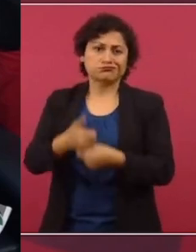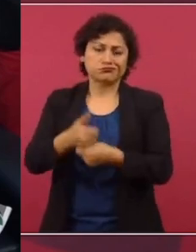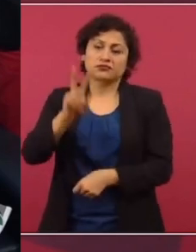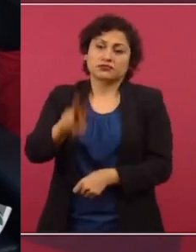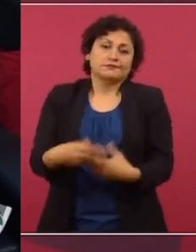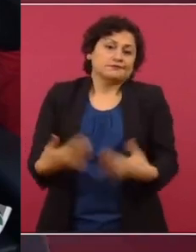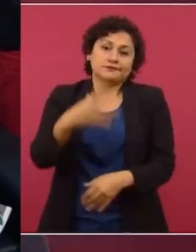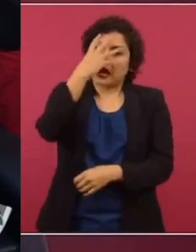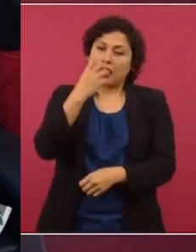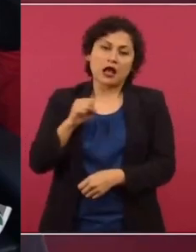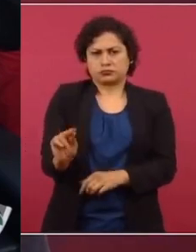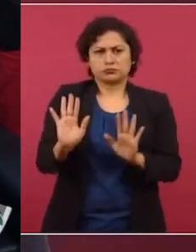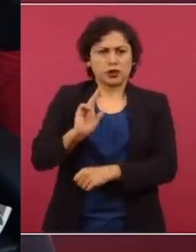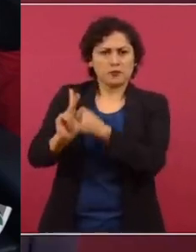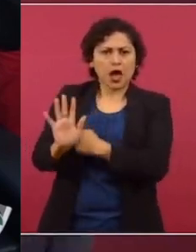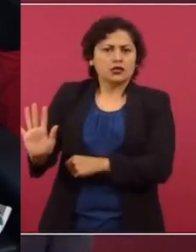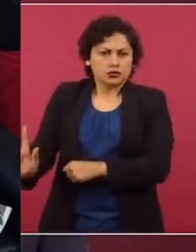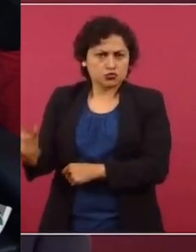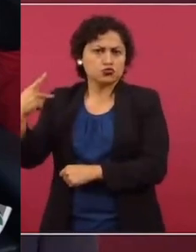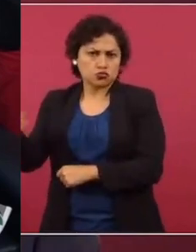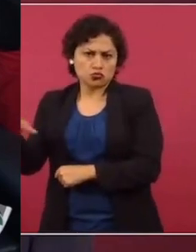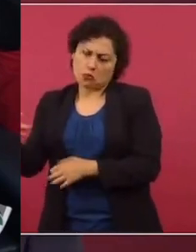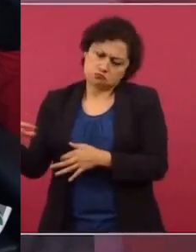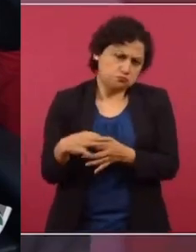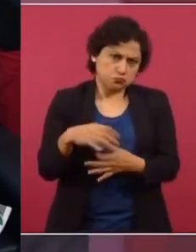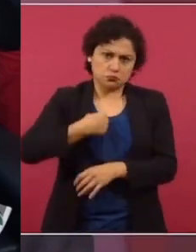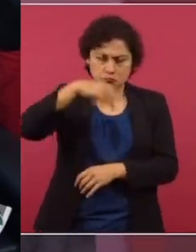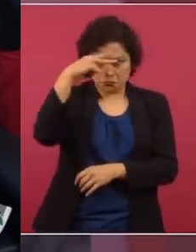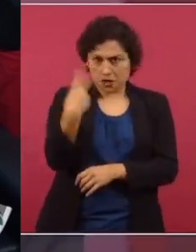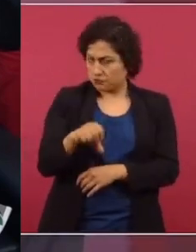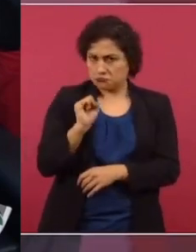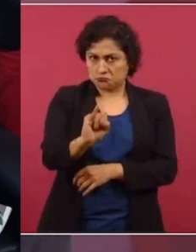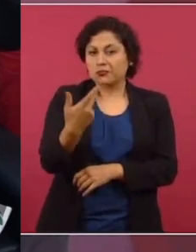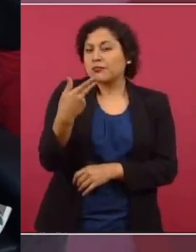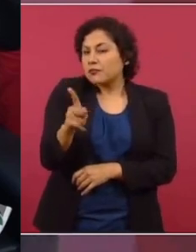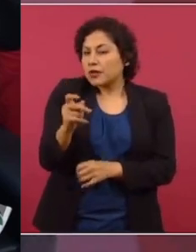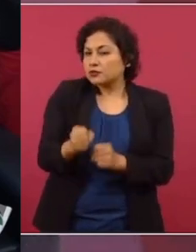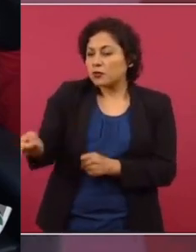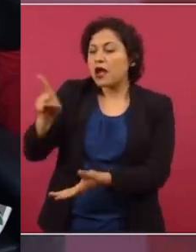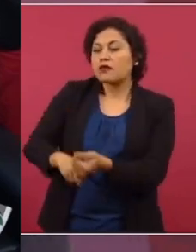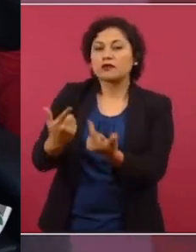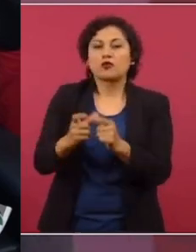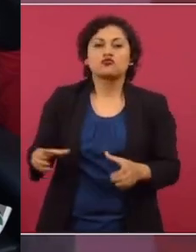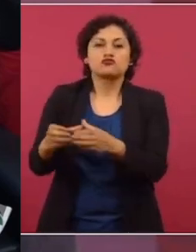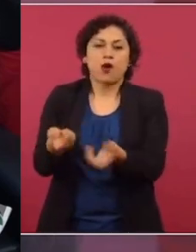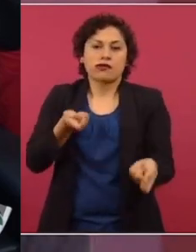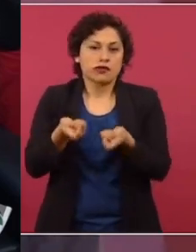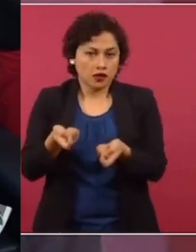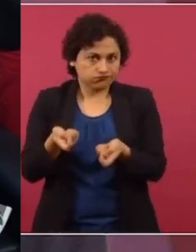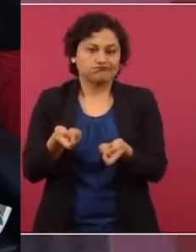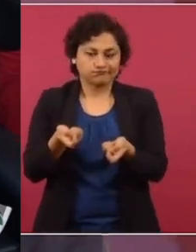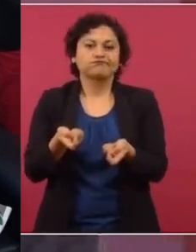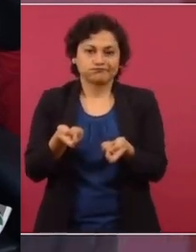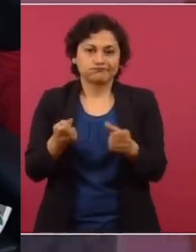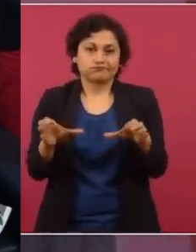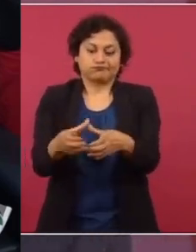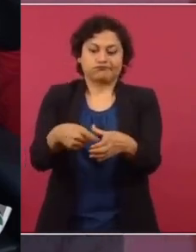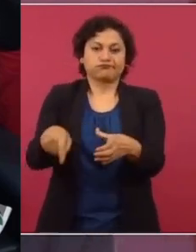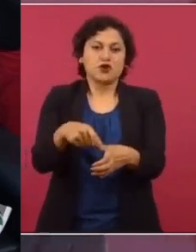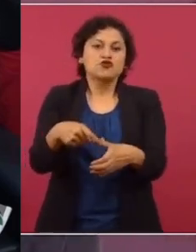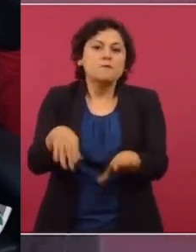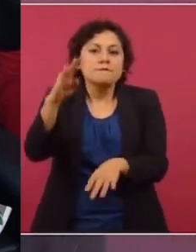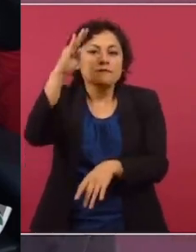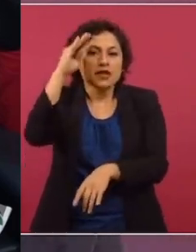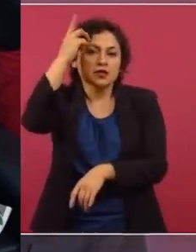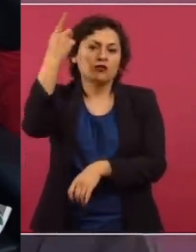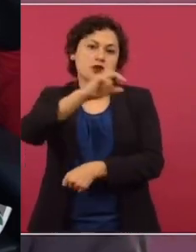impera en el Perú. Pero hay un grupo dominante, que son los que se creen los dueños del